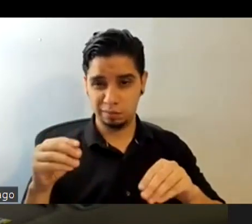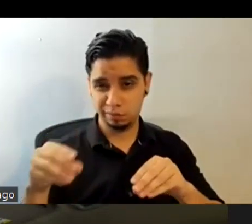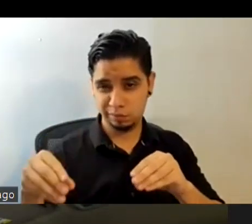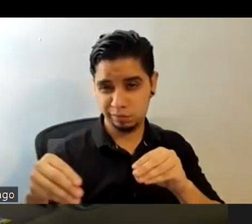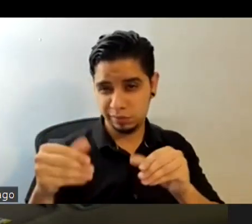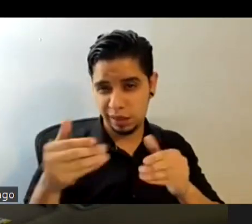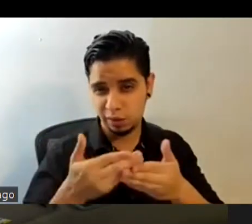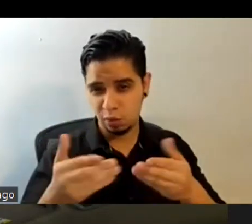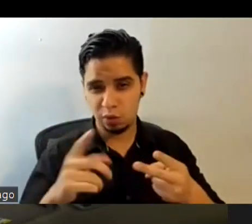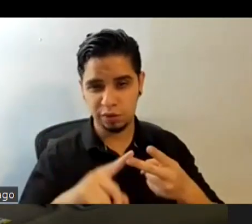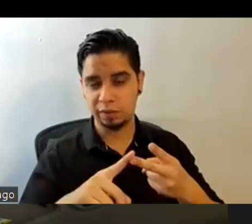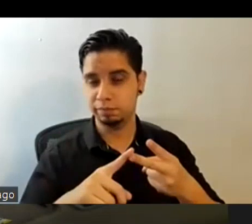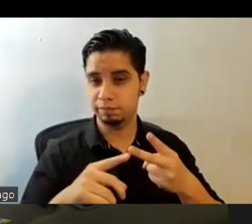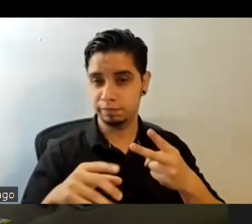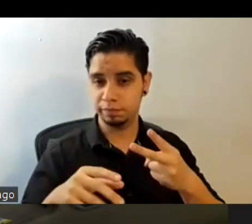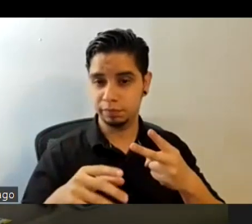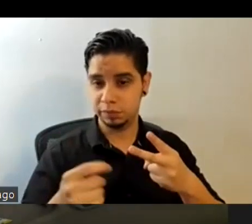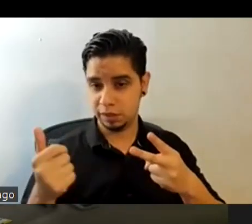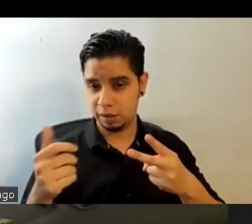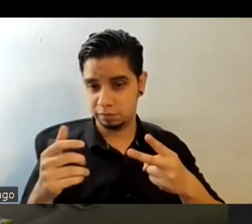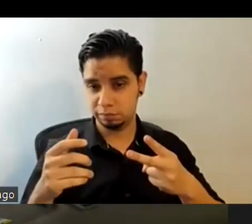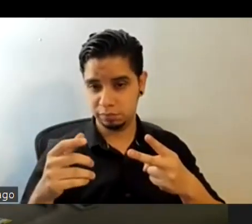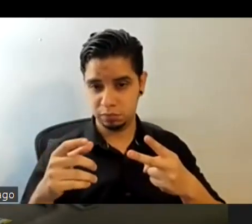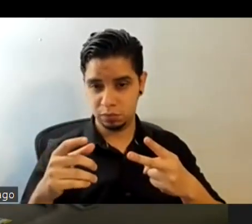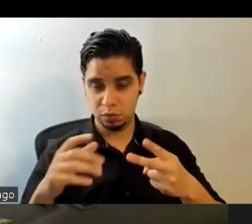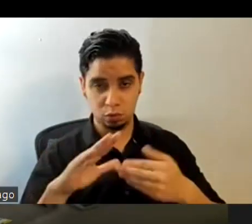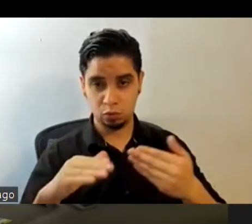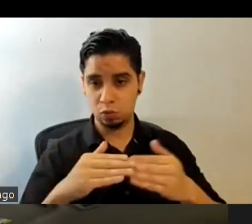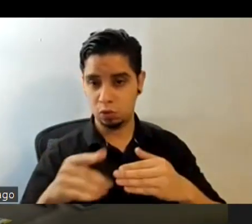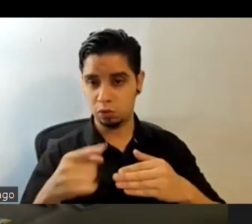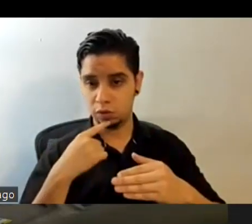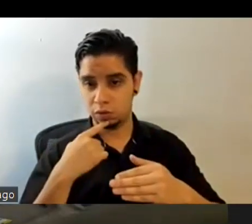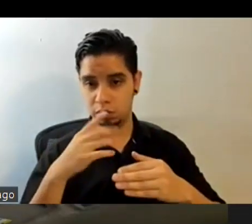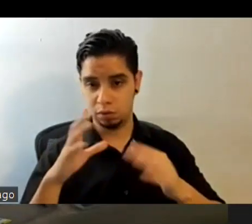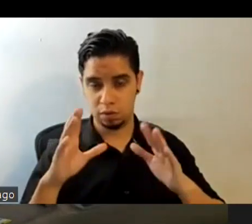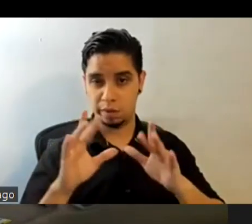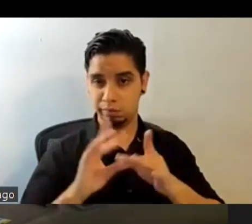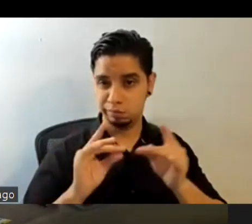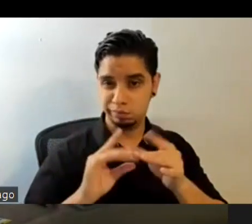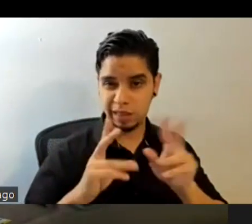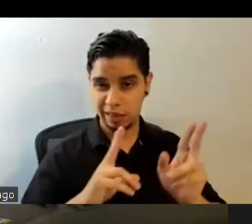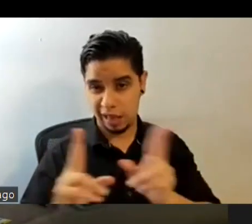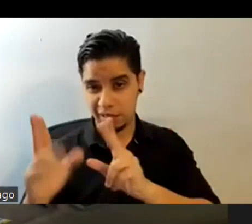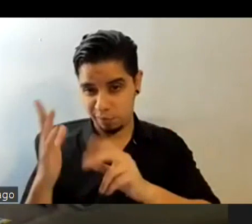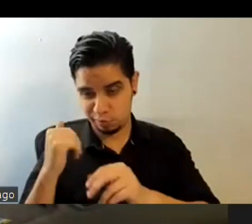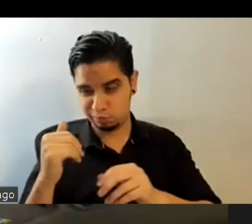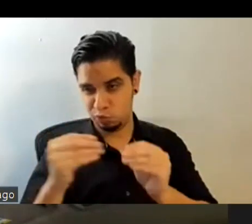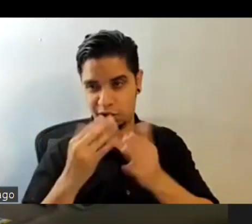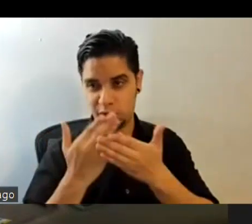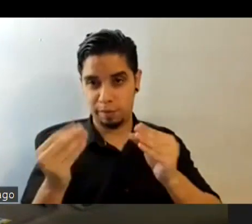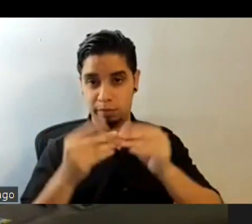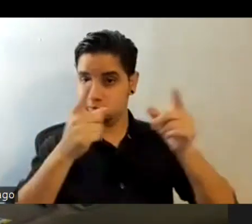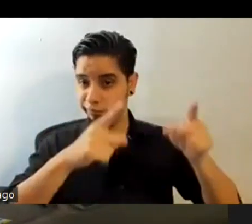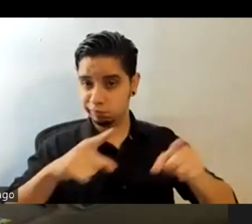añadir, quitar, Ajá. poner. Sí, no, y lo que te estoy contando aquí es una versión editada porque faltan No, muchos episodios más. Así